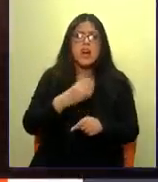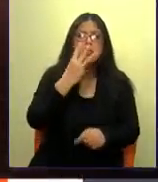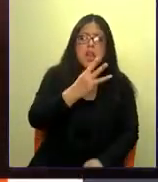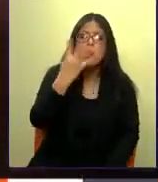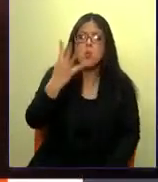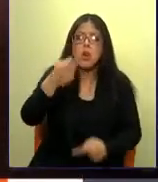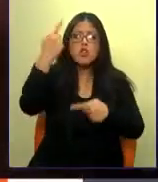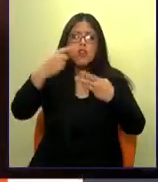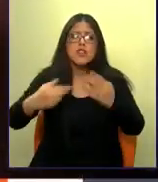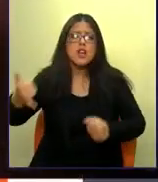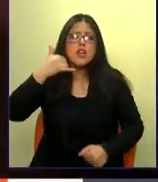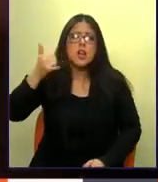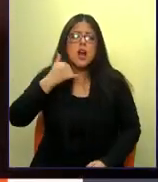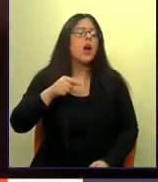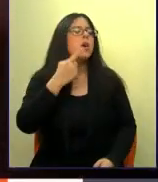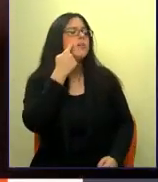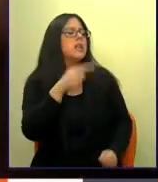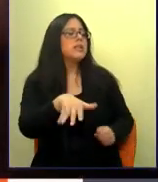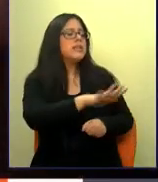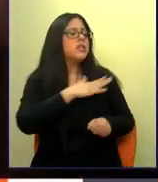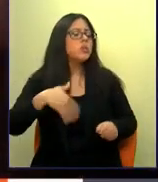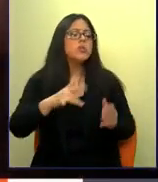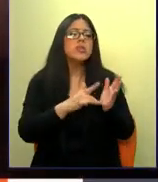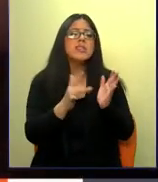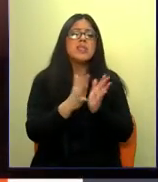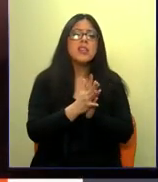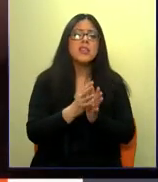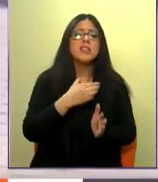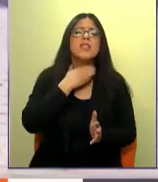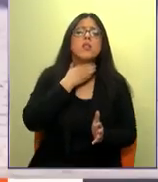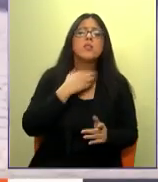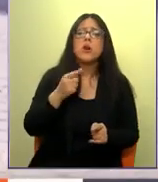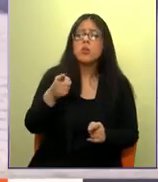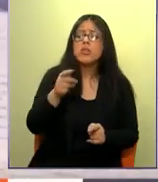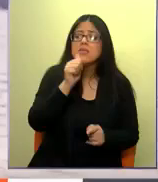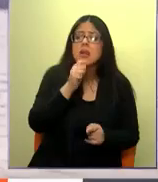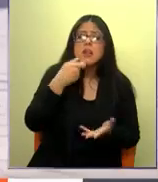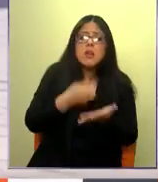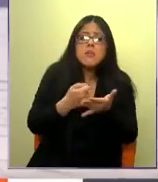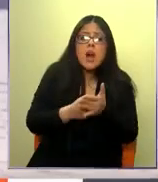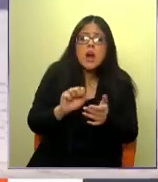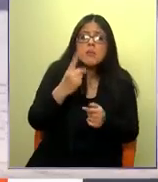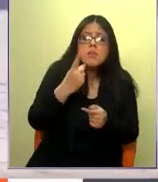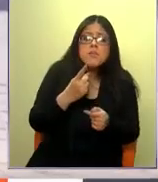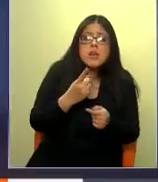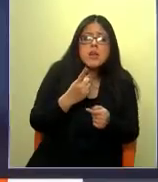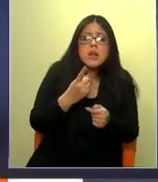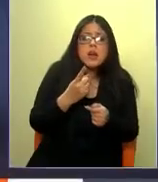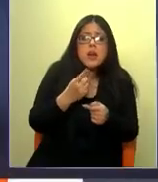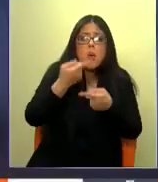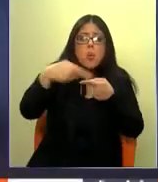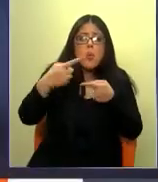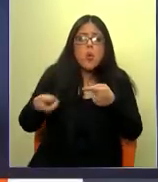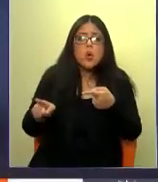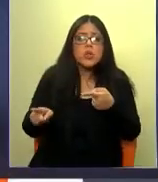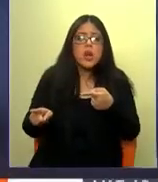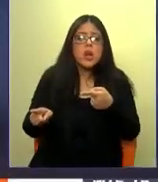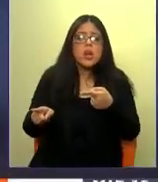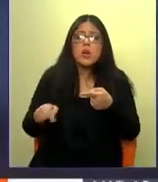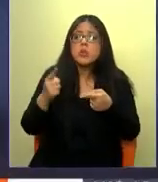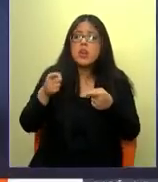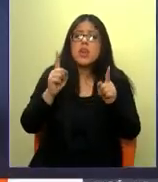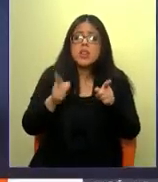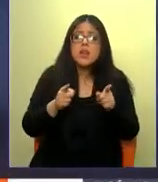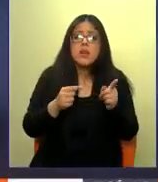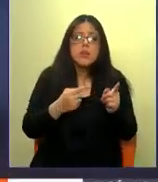La situación de deuda es porque usted no se va ni siquiera a la primera cuota. Son horrorosas porque despiertan temprano. Usted tiene que demostrar un grave